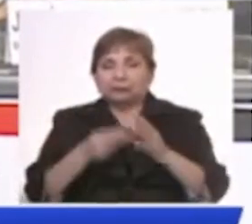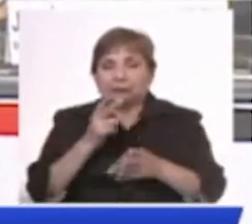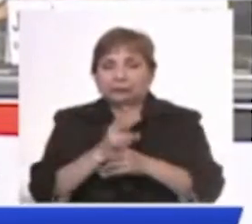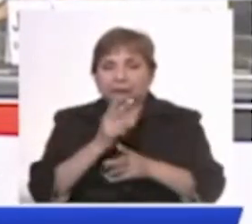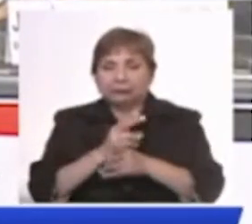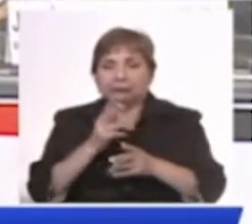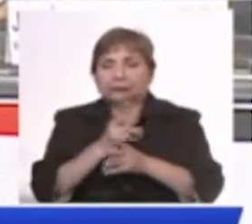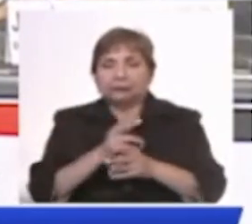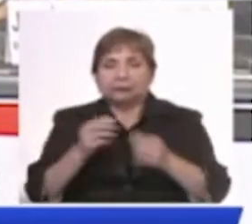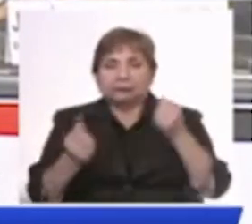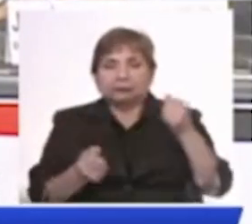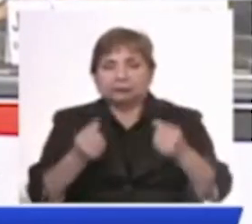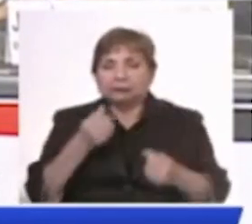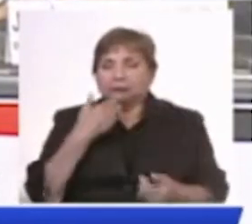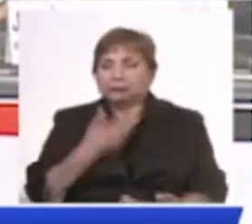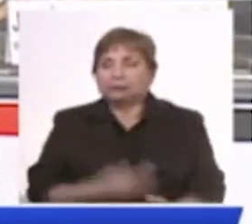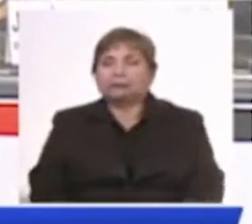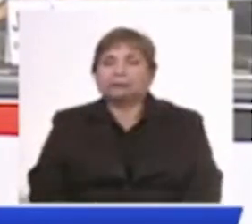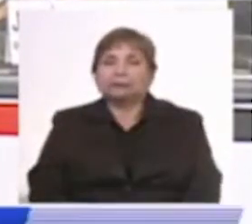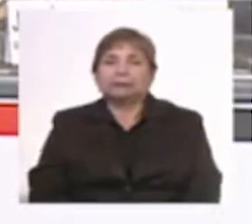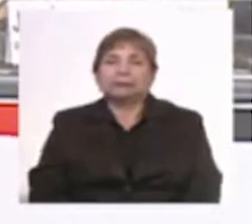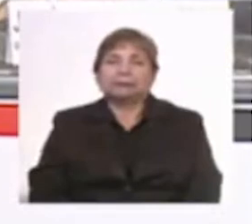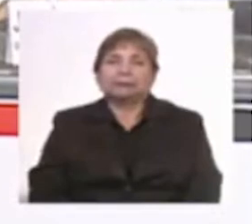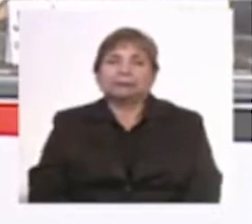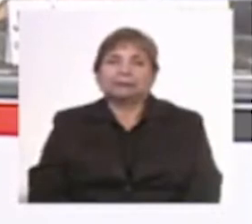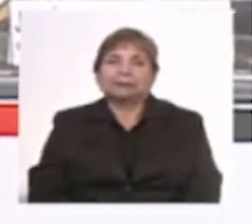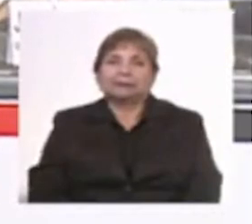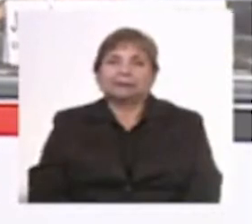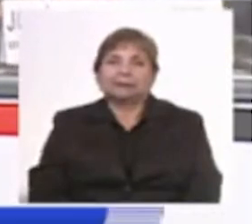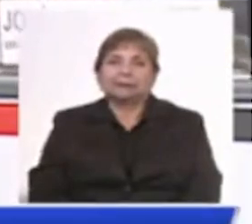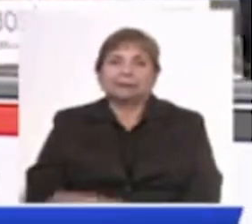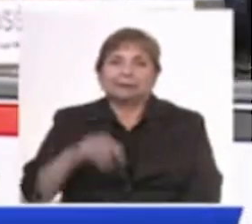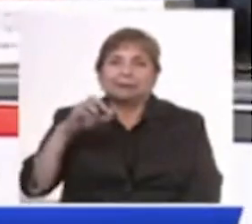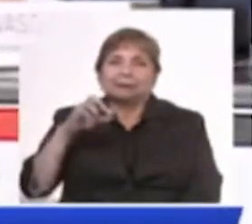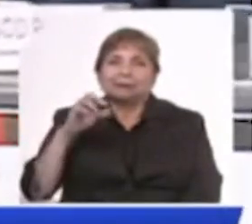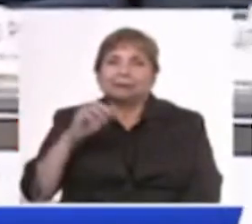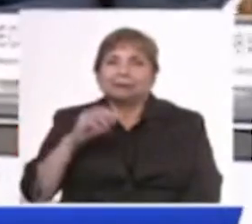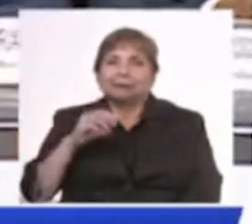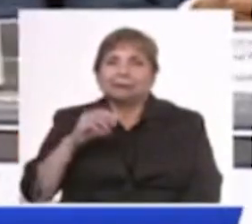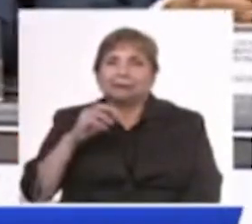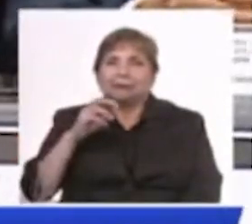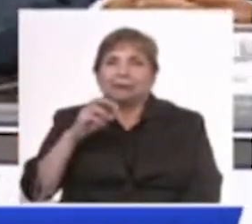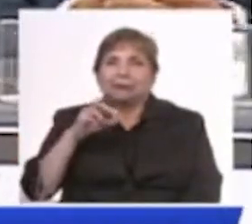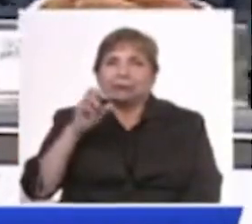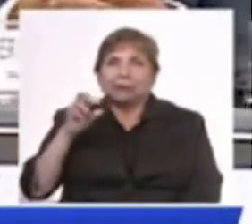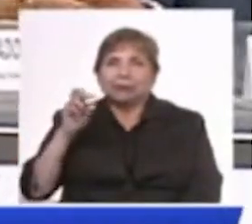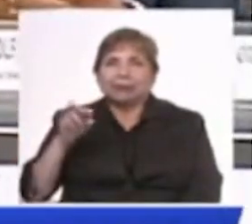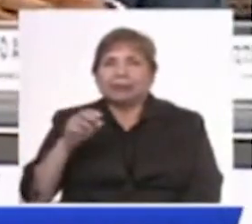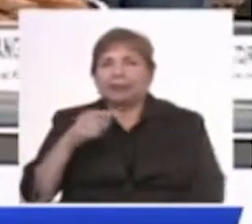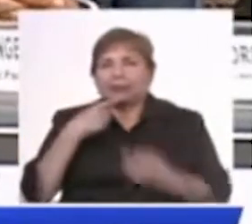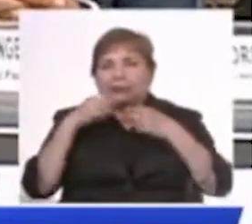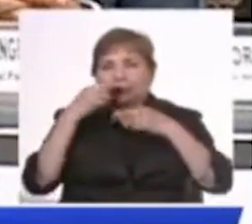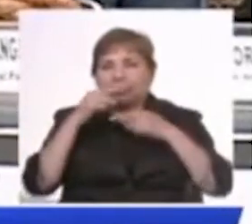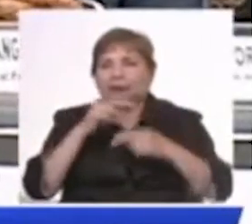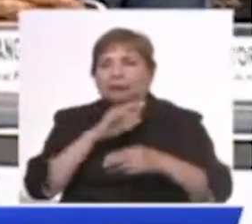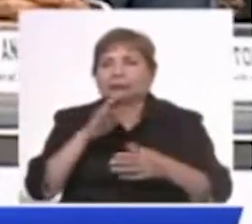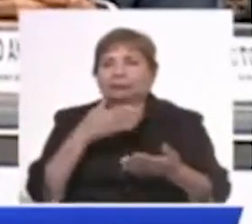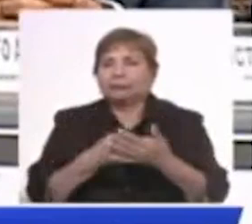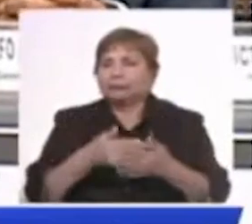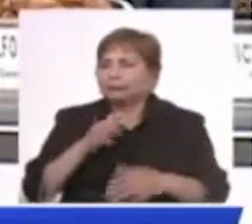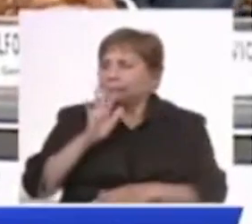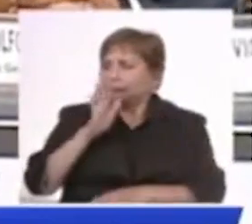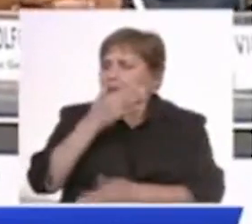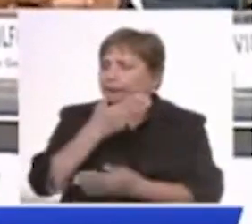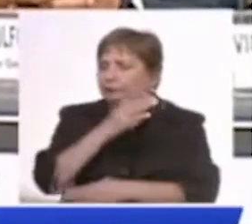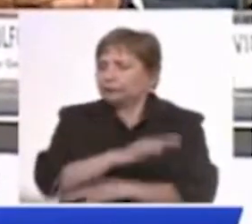a estos vehículos. Gracias. Siguiente pregunta, Daisy Portugués, de RPP Noticias. Buenas tardes con todos.